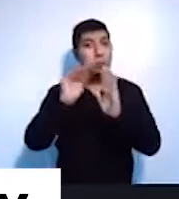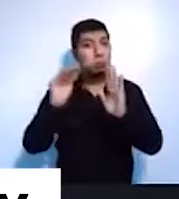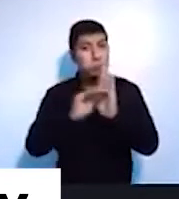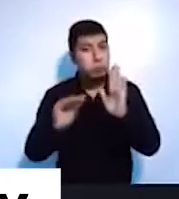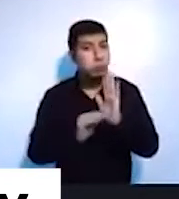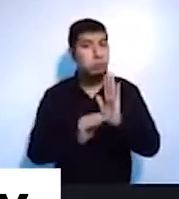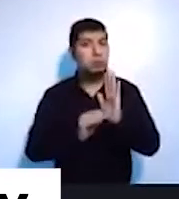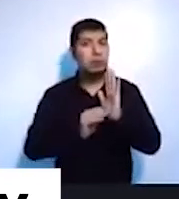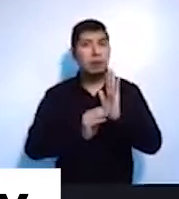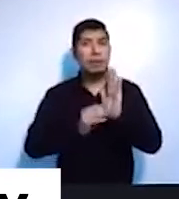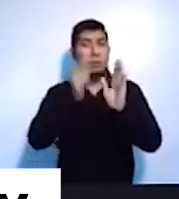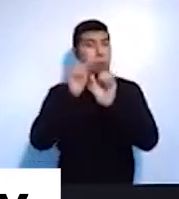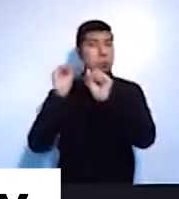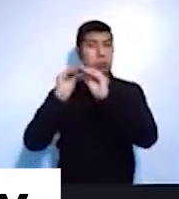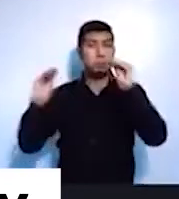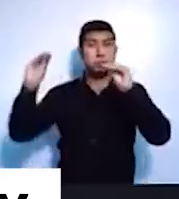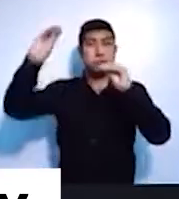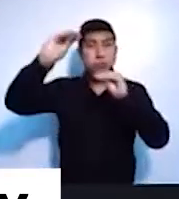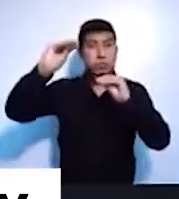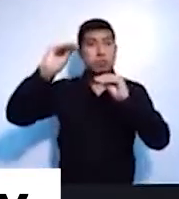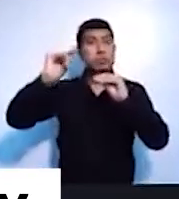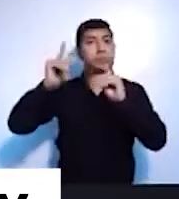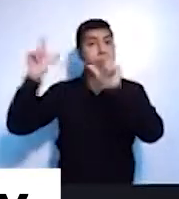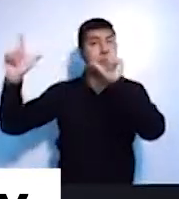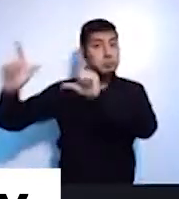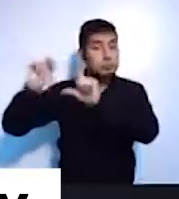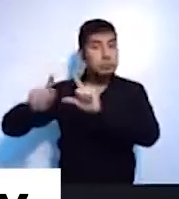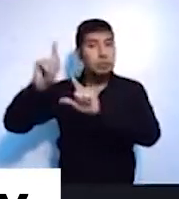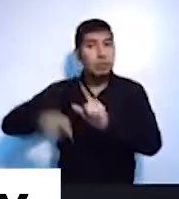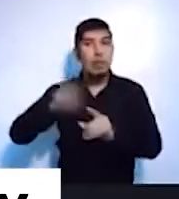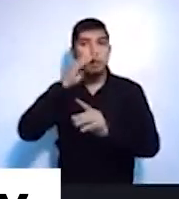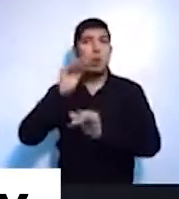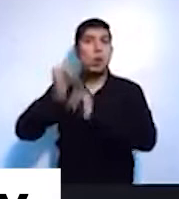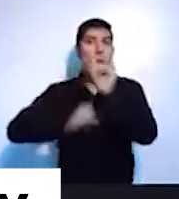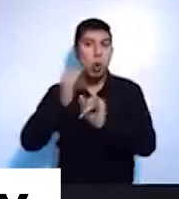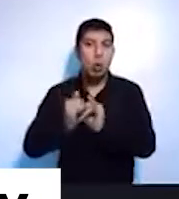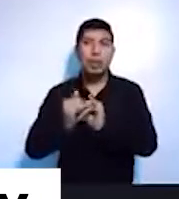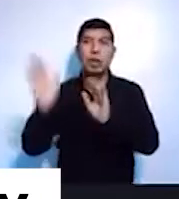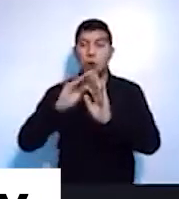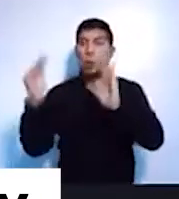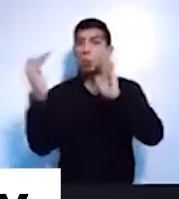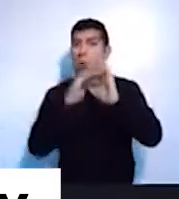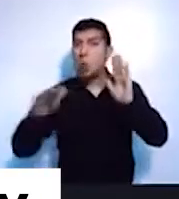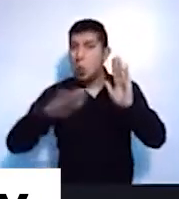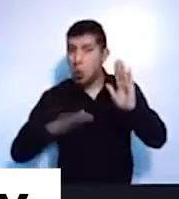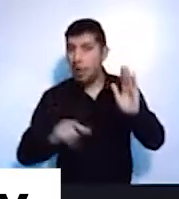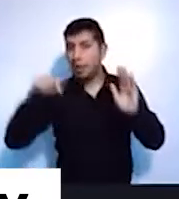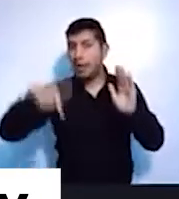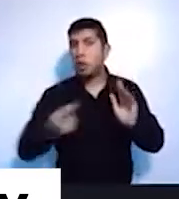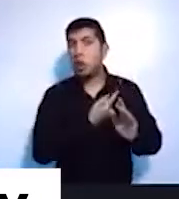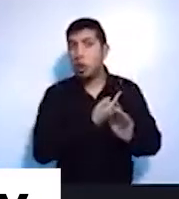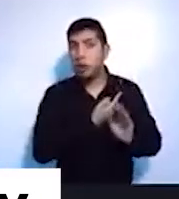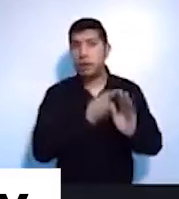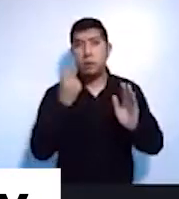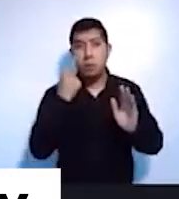que habitualmente compartimos, en las cuales detallamos todas las localidades, pero son 43 del día de hoy.